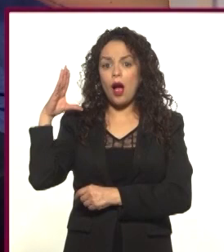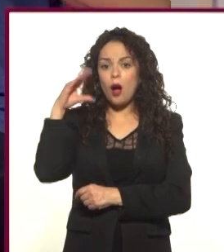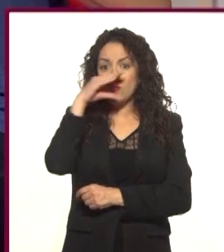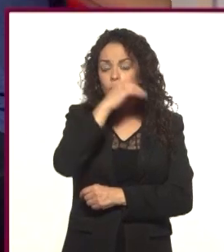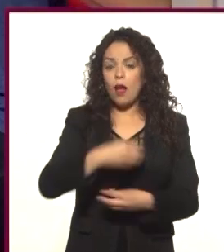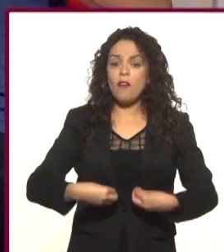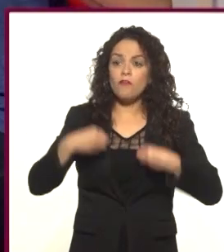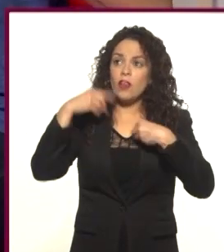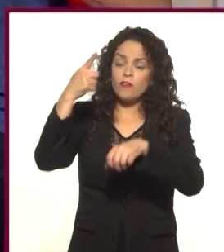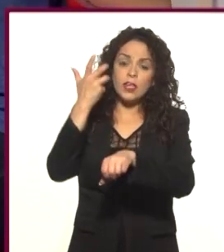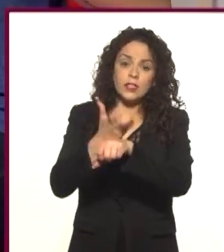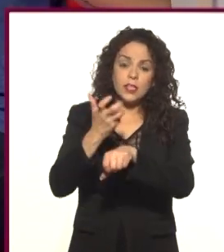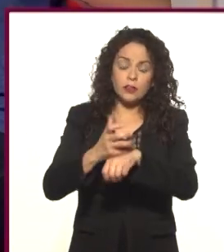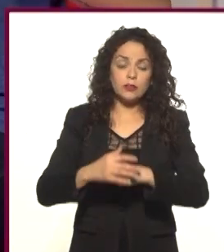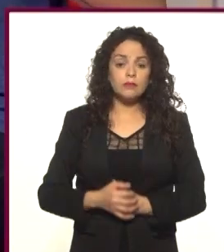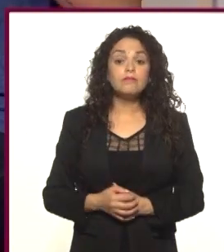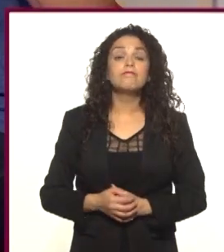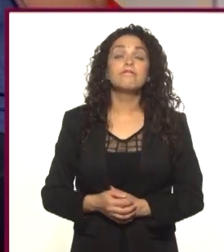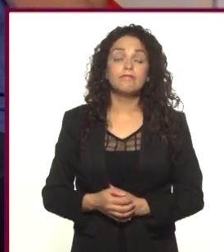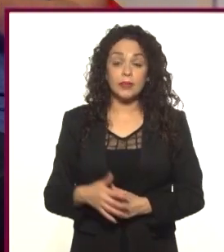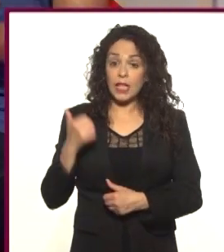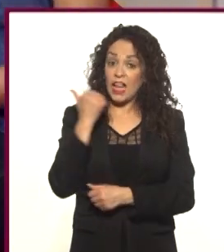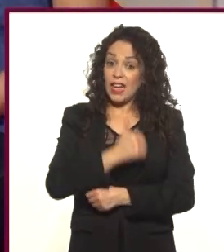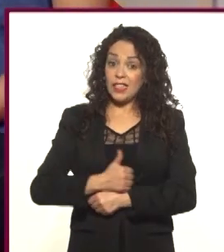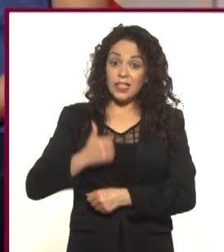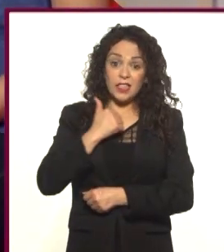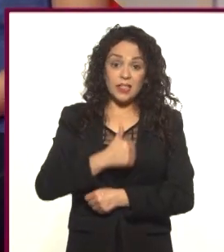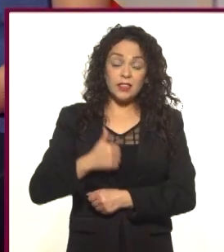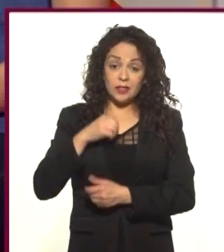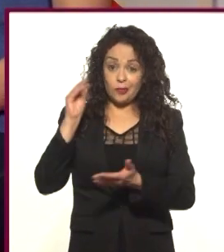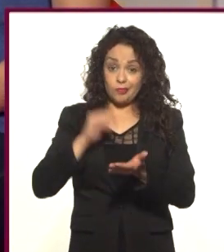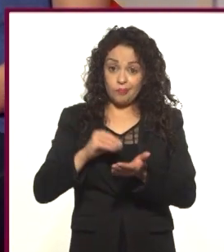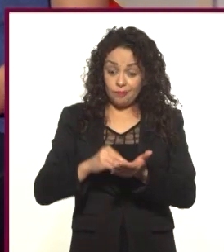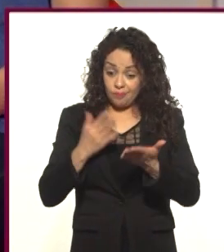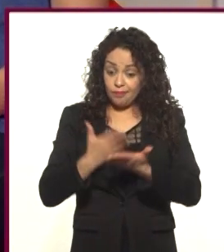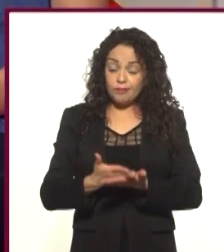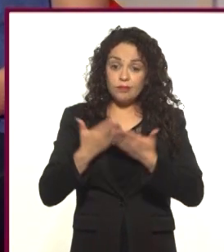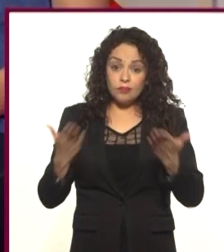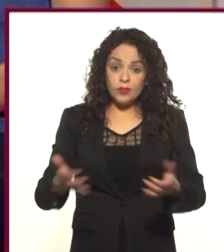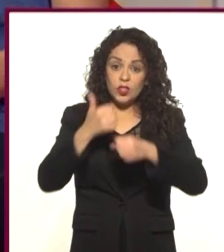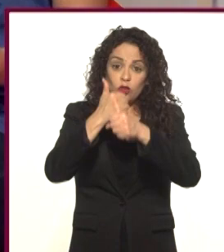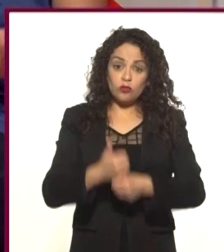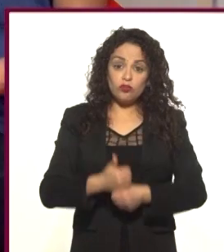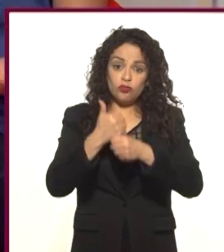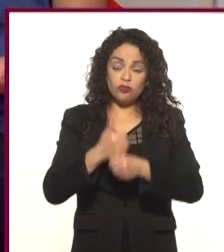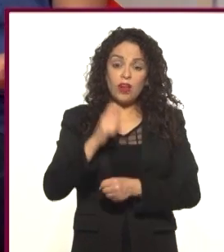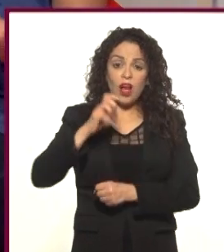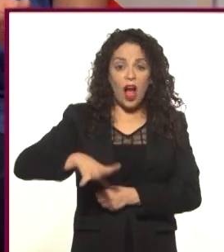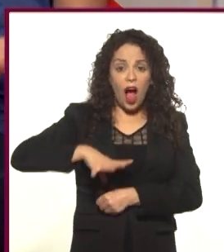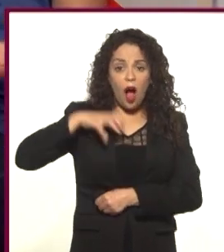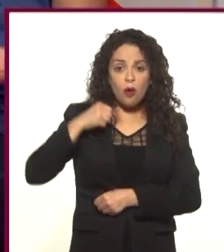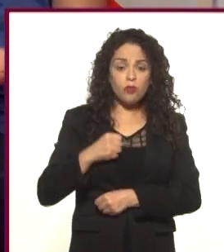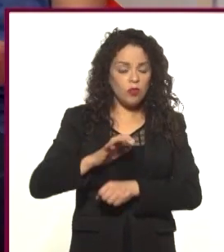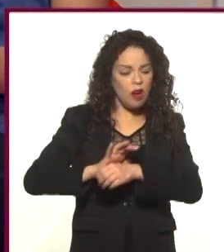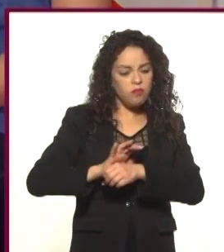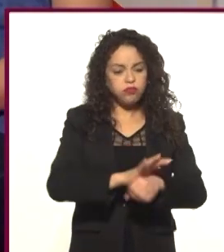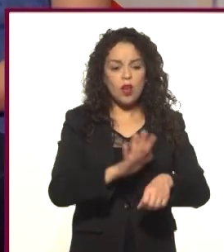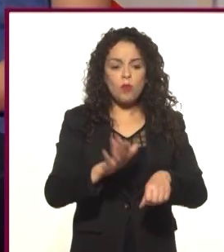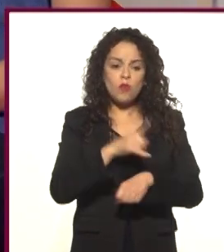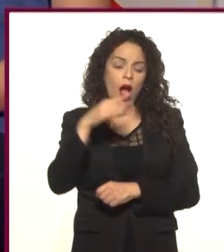afroamericana que vivía en Estados Unidos y que desafortunadamente, como todavía sucede hoy, sufría de abusos y